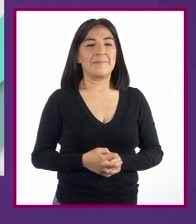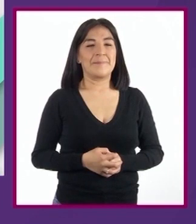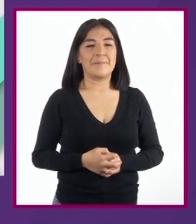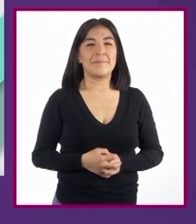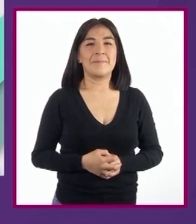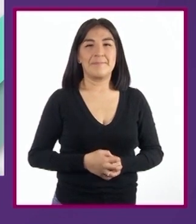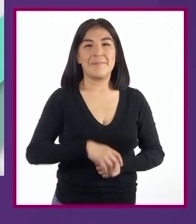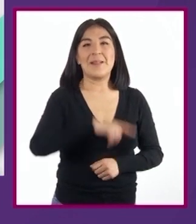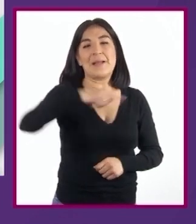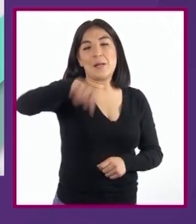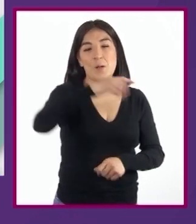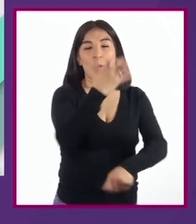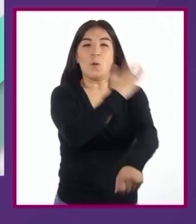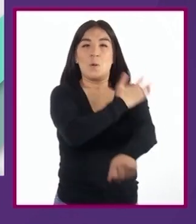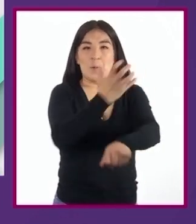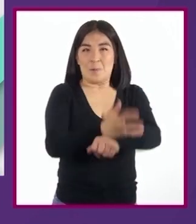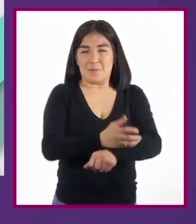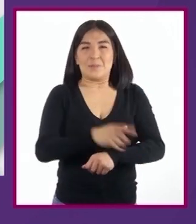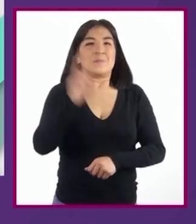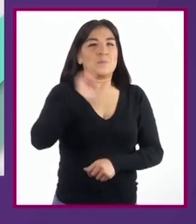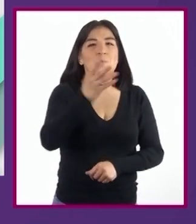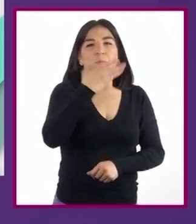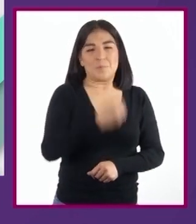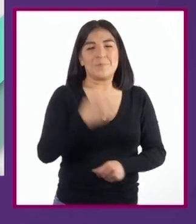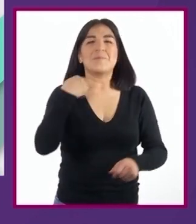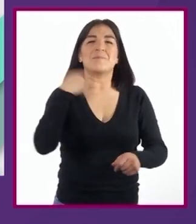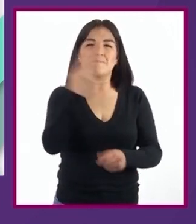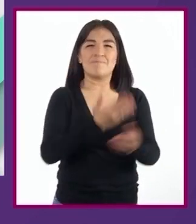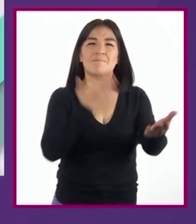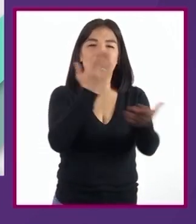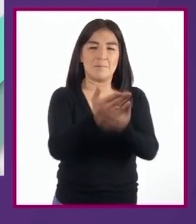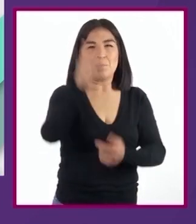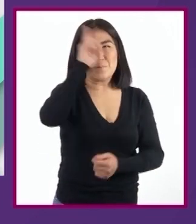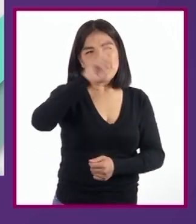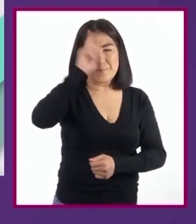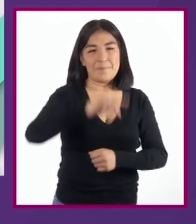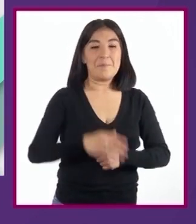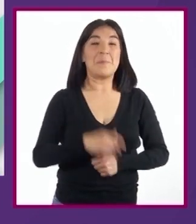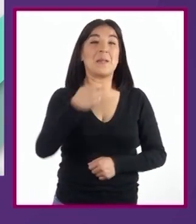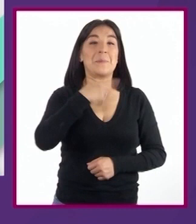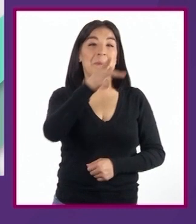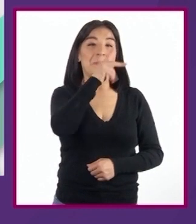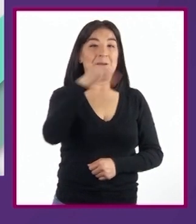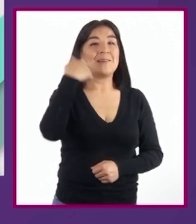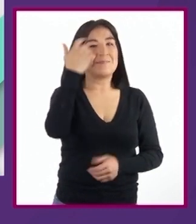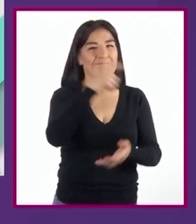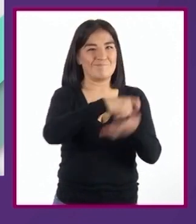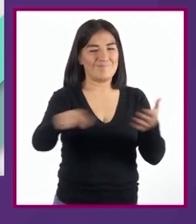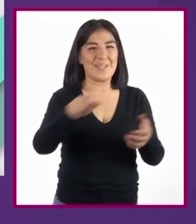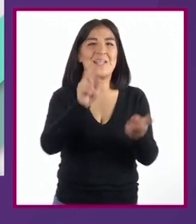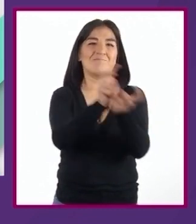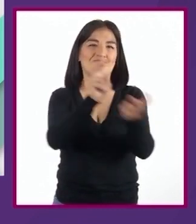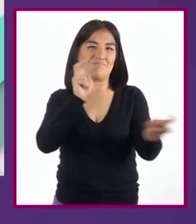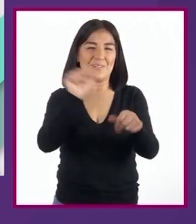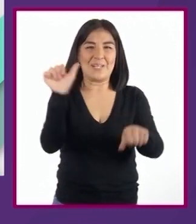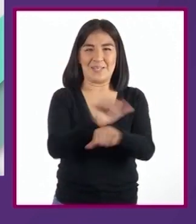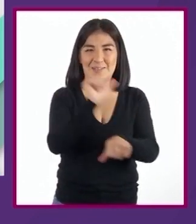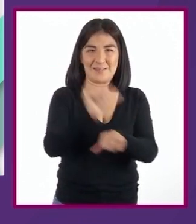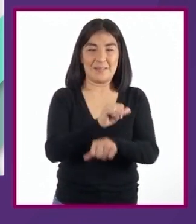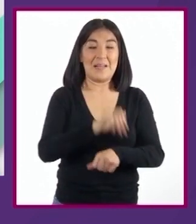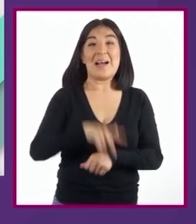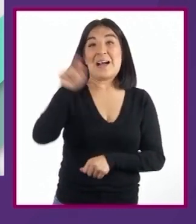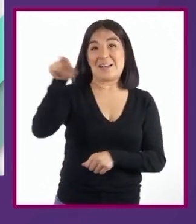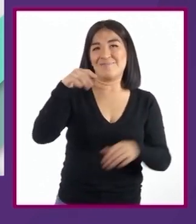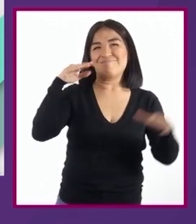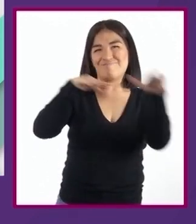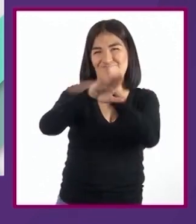Estimados compañeros, les solicito su orientación. Mi papá quiere comprar una camioneta y en la agencia de